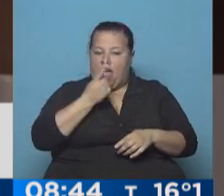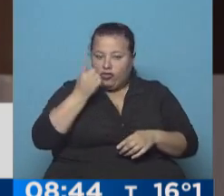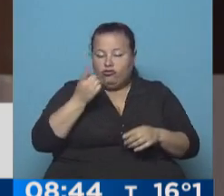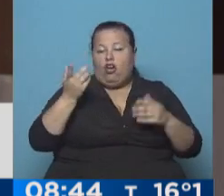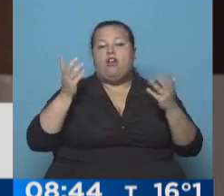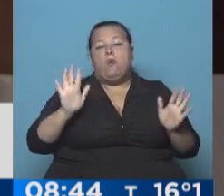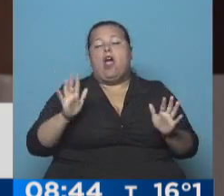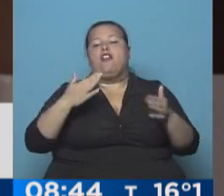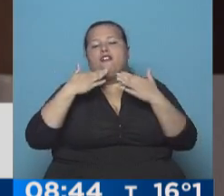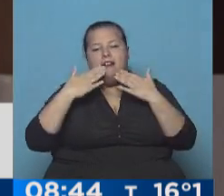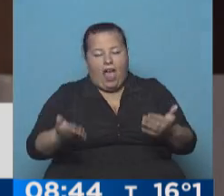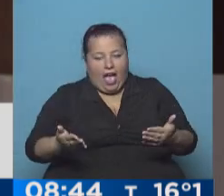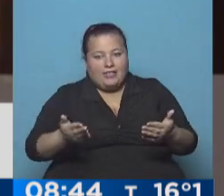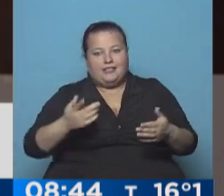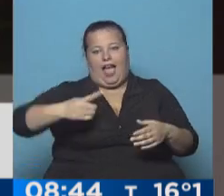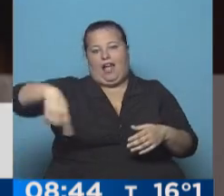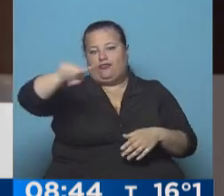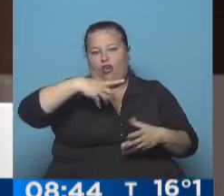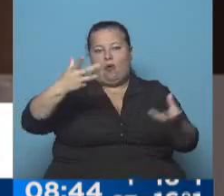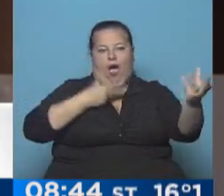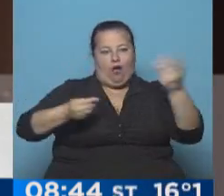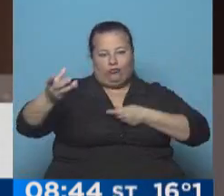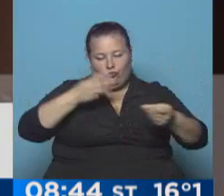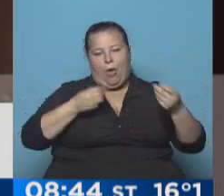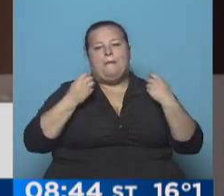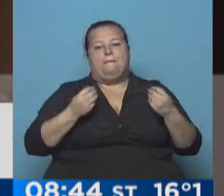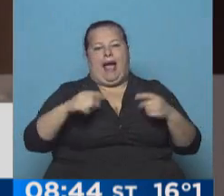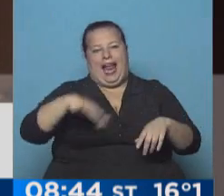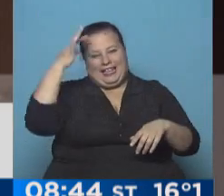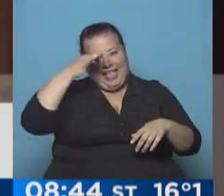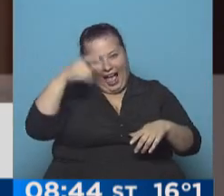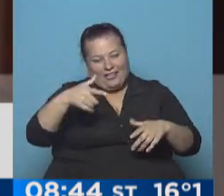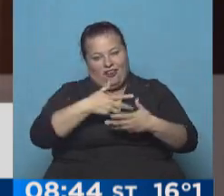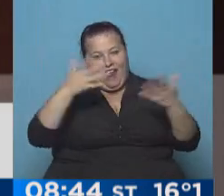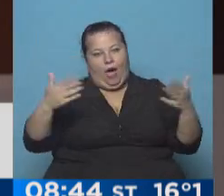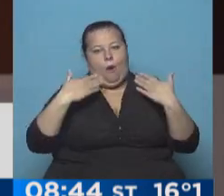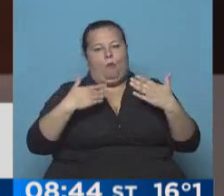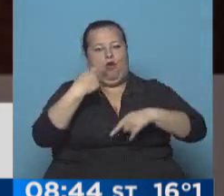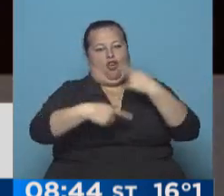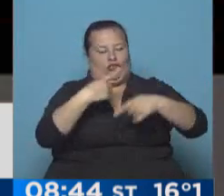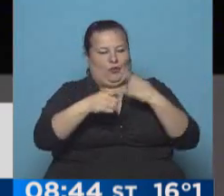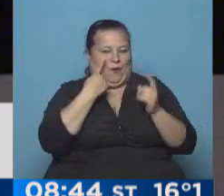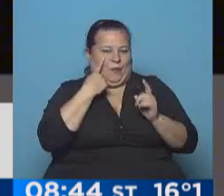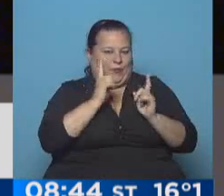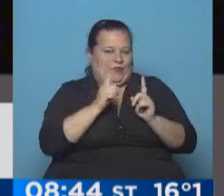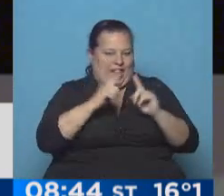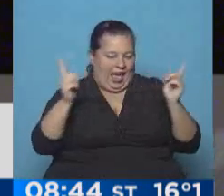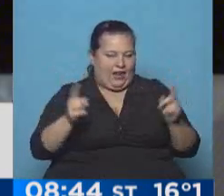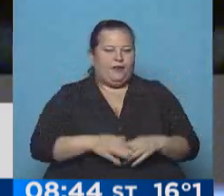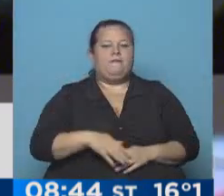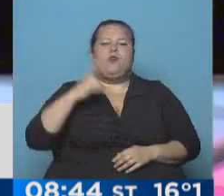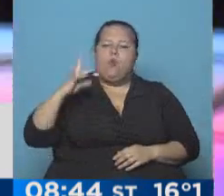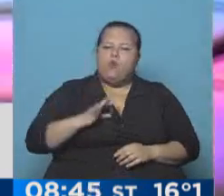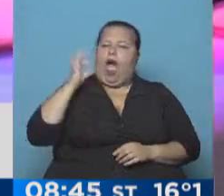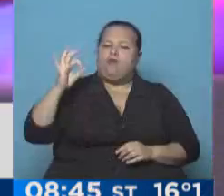así que bueno agradezco a todos los que colaboran no para que esté teatrísimo pueda seguir vigente todos los